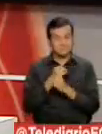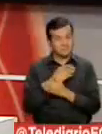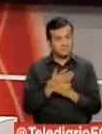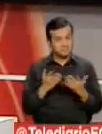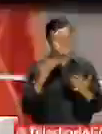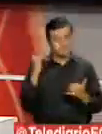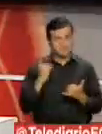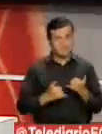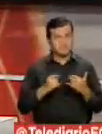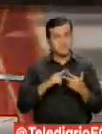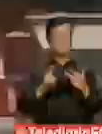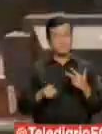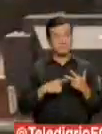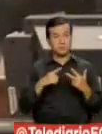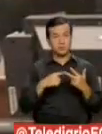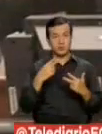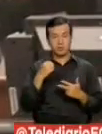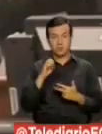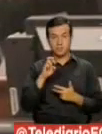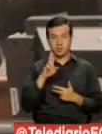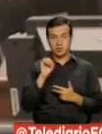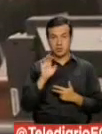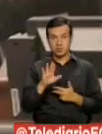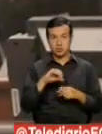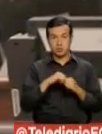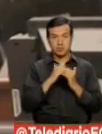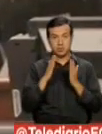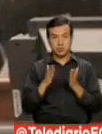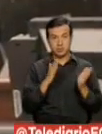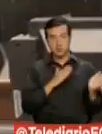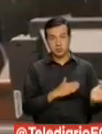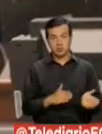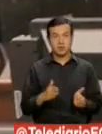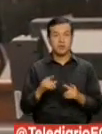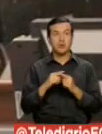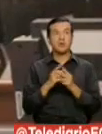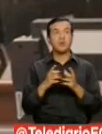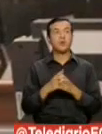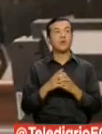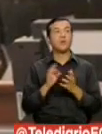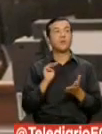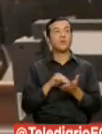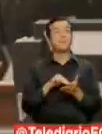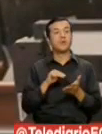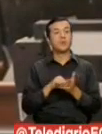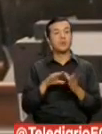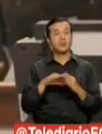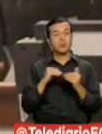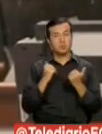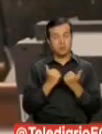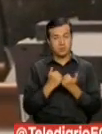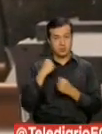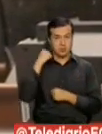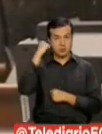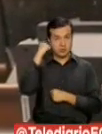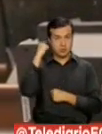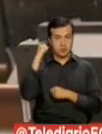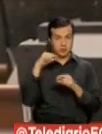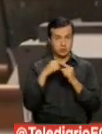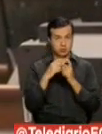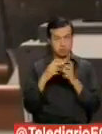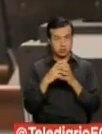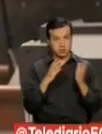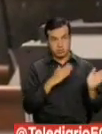Y finalmente, Homero Castañer, asambleísta de CREO, miembro de la Comisión de Derechos